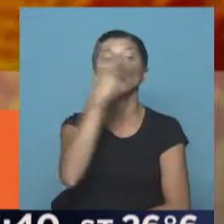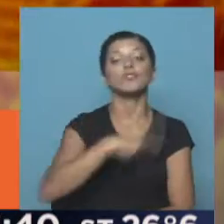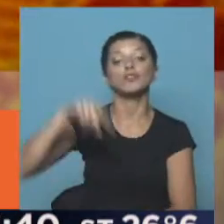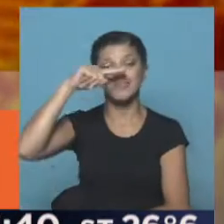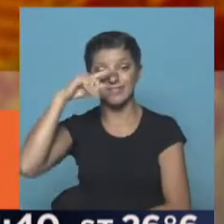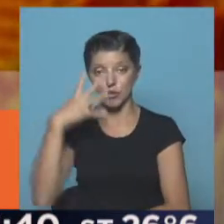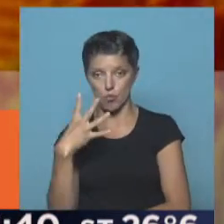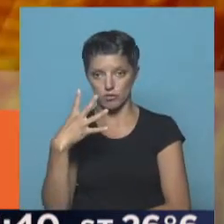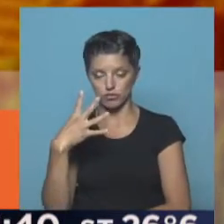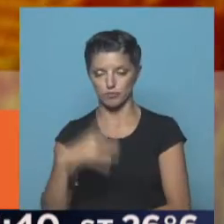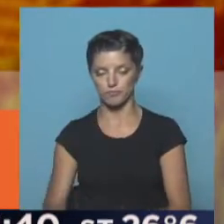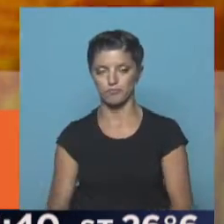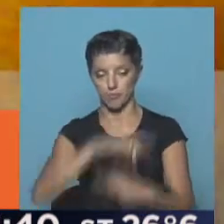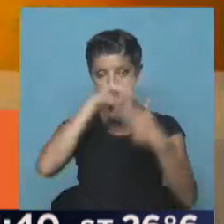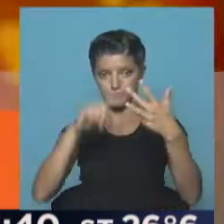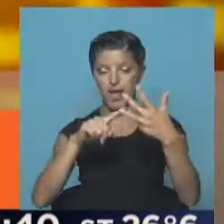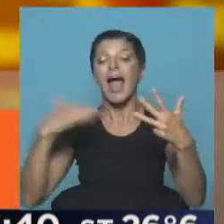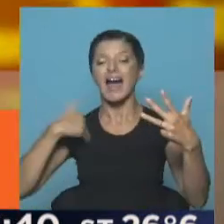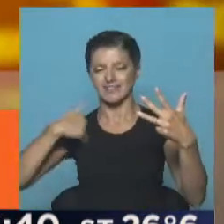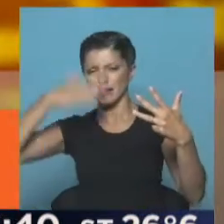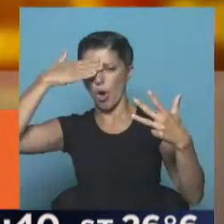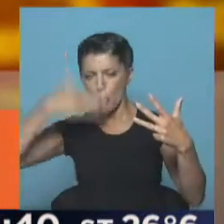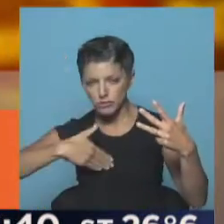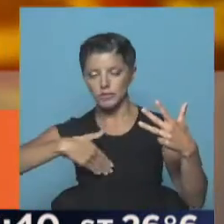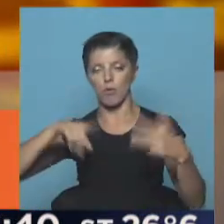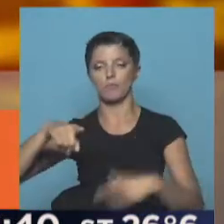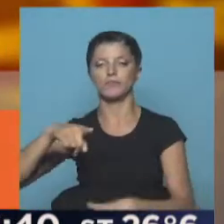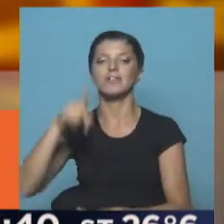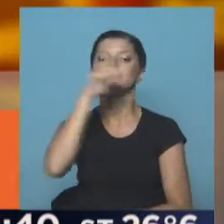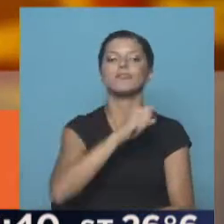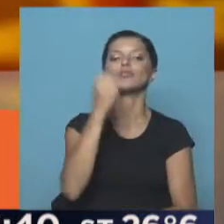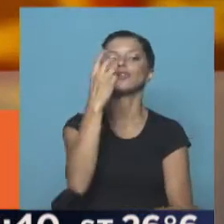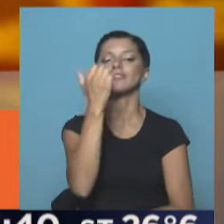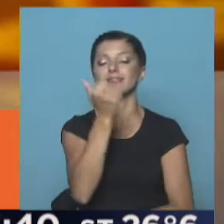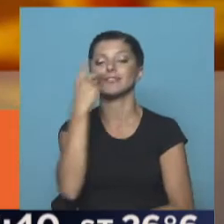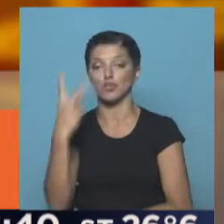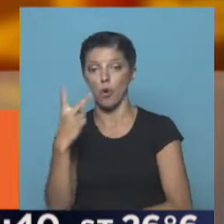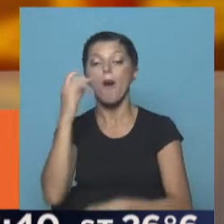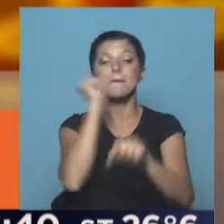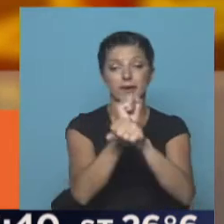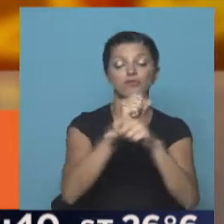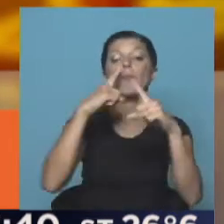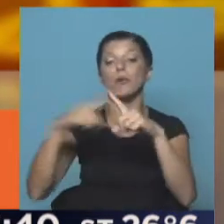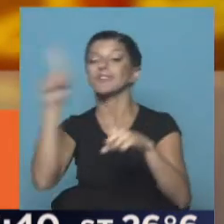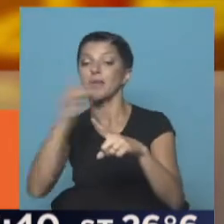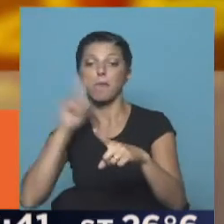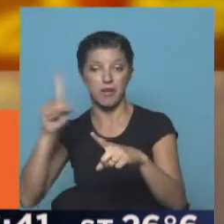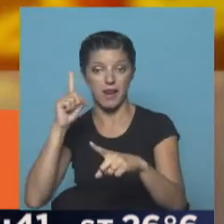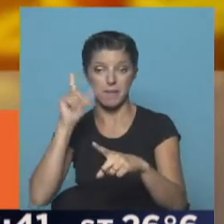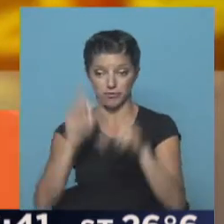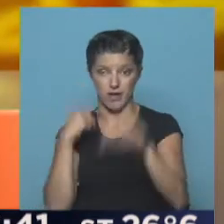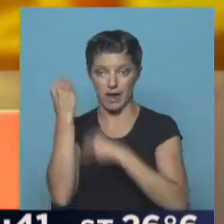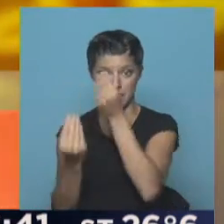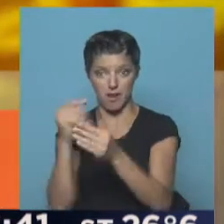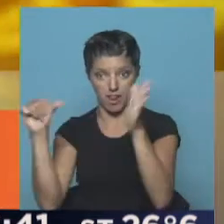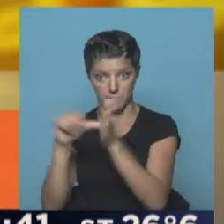274. Argentina ocupa el último lugar con 162 detenidos por cada 100.000 habitantes, según la